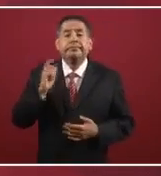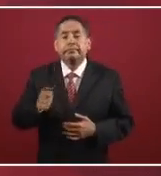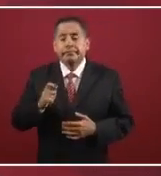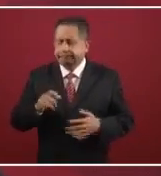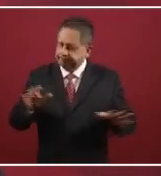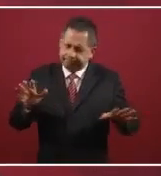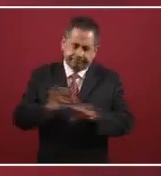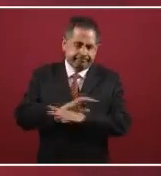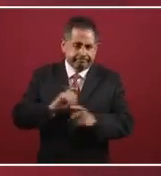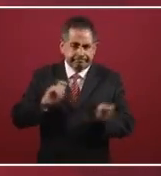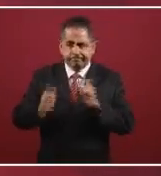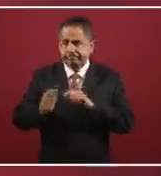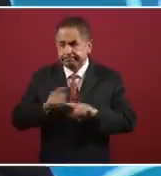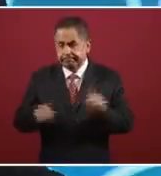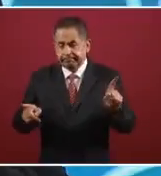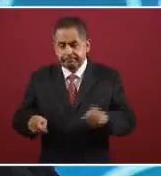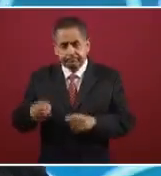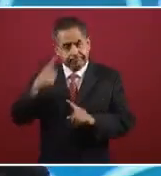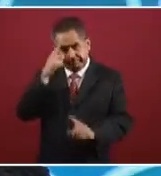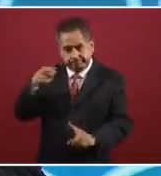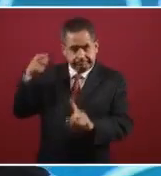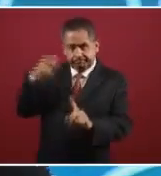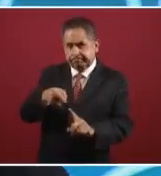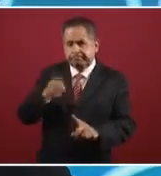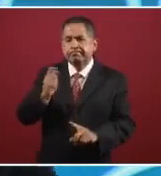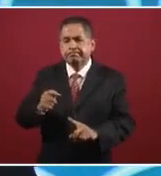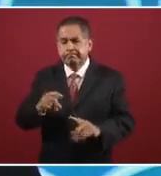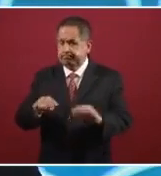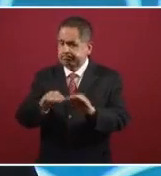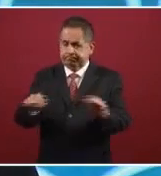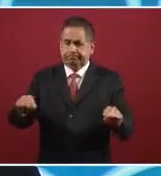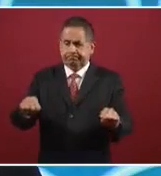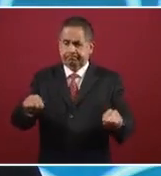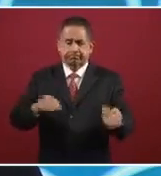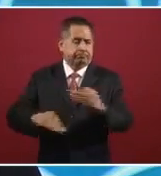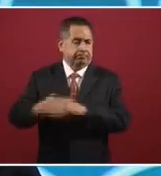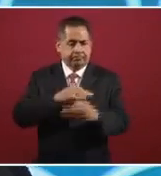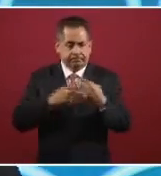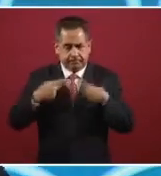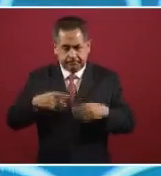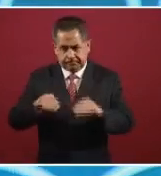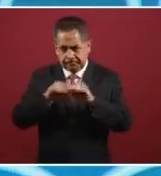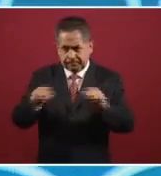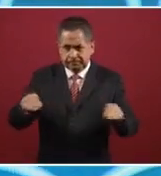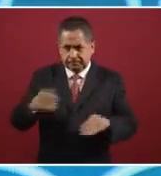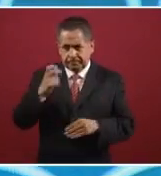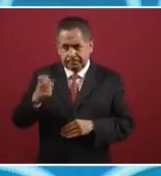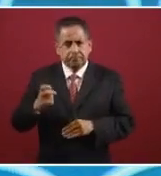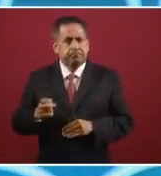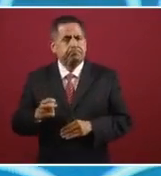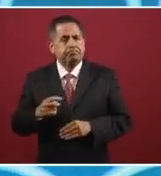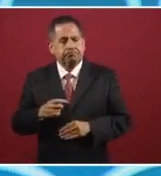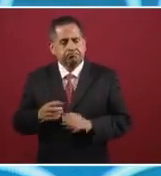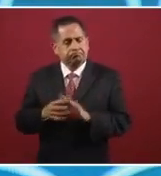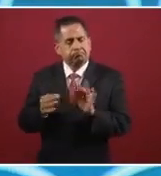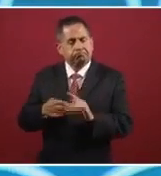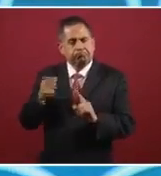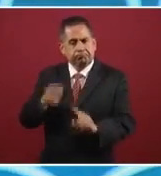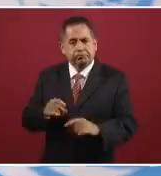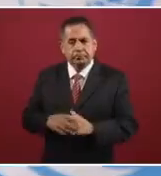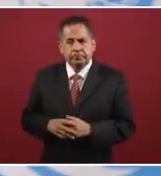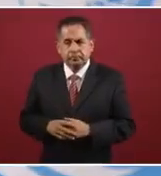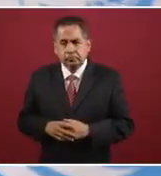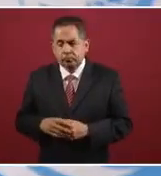planteamiento en el que la igualdad es el centro de nuestras ocupaciones y preocupaciones. Y para culminar diría,